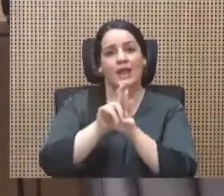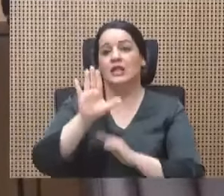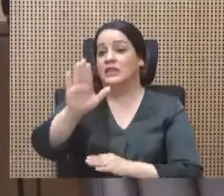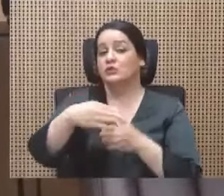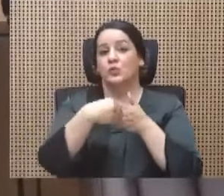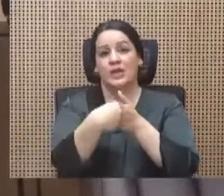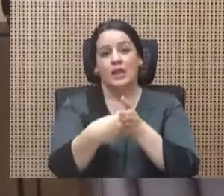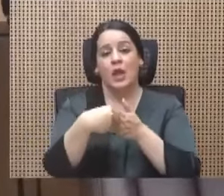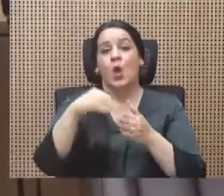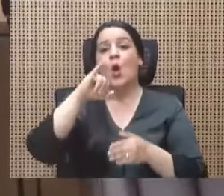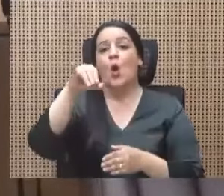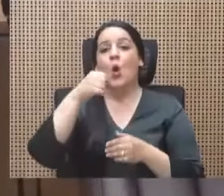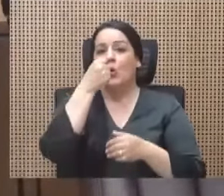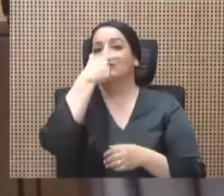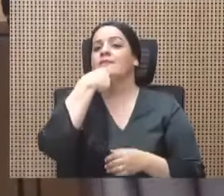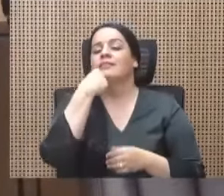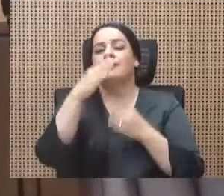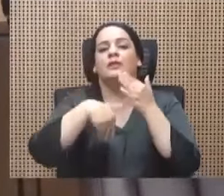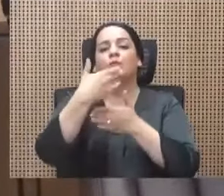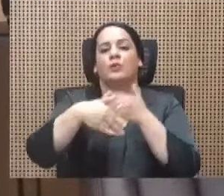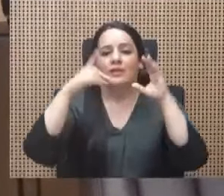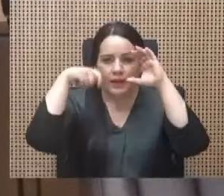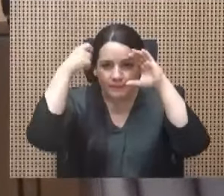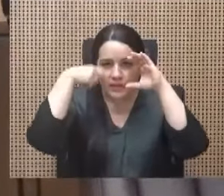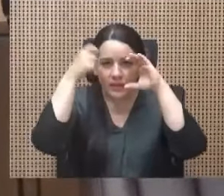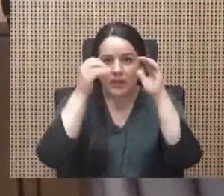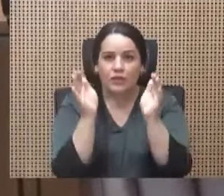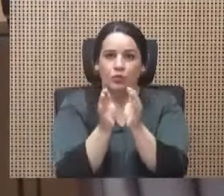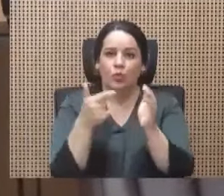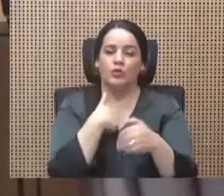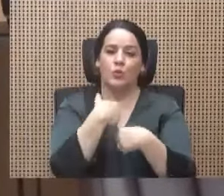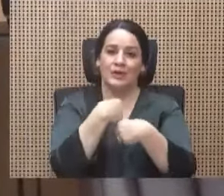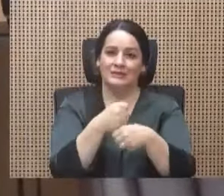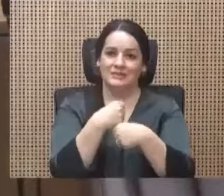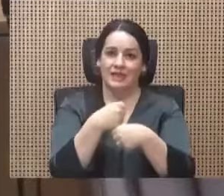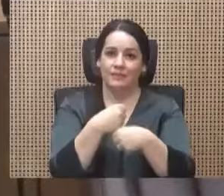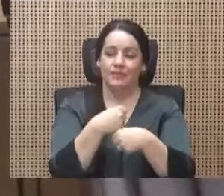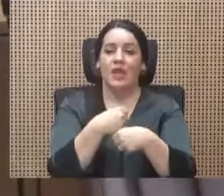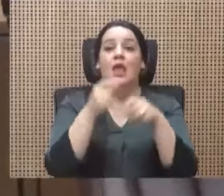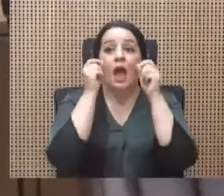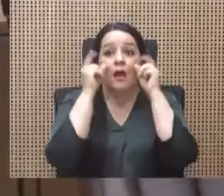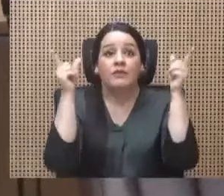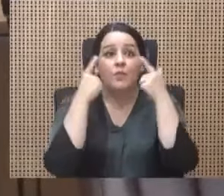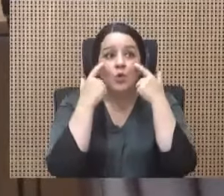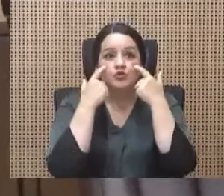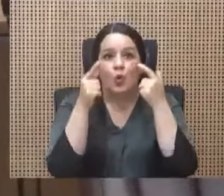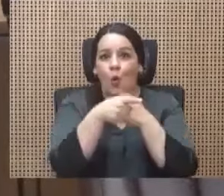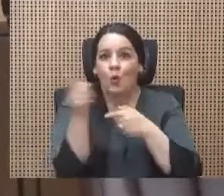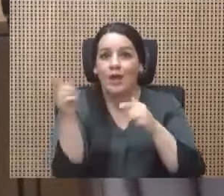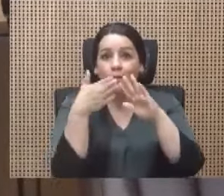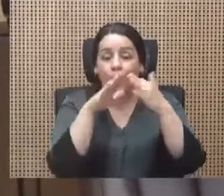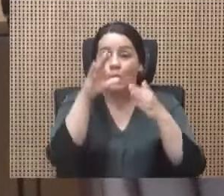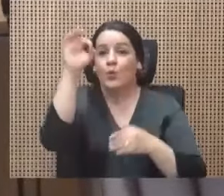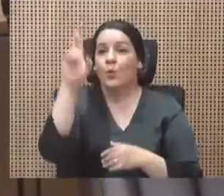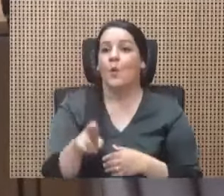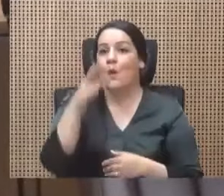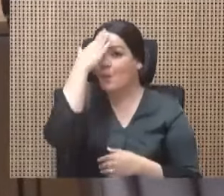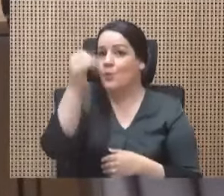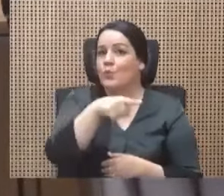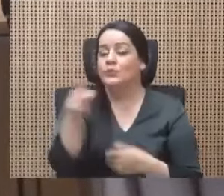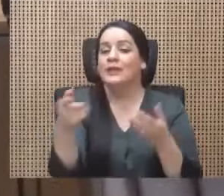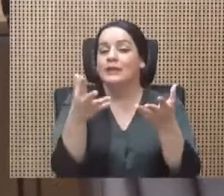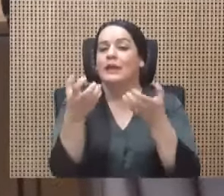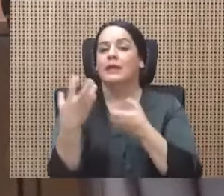María Villalta después del videíto que les hice. Le abrimos los ojos al pueblo de Costa Rica porque ustedes nos querían